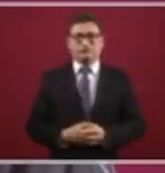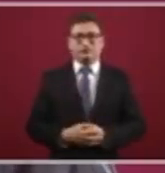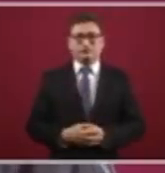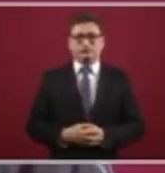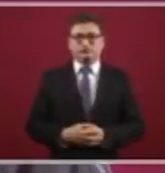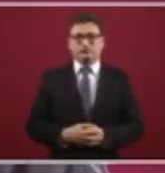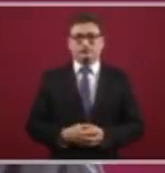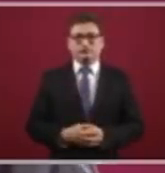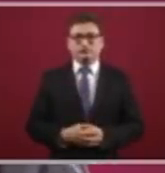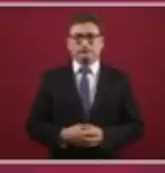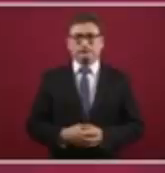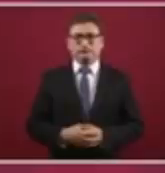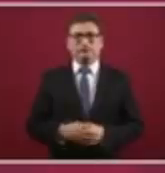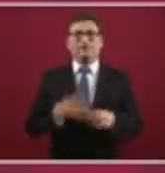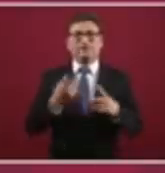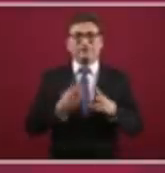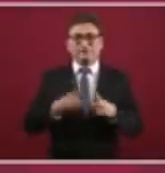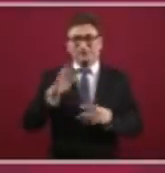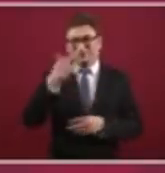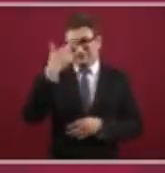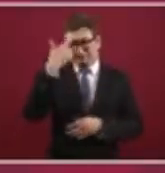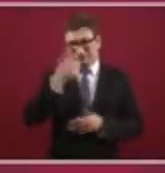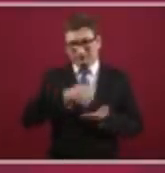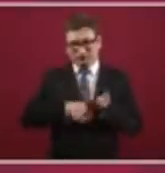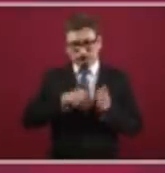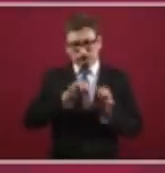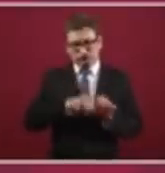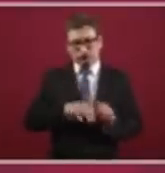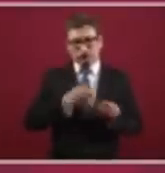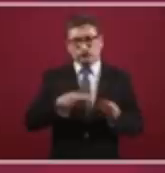empezaron con las cartas de intención